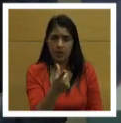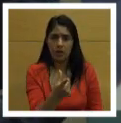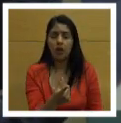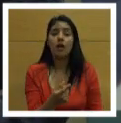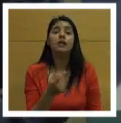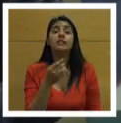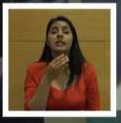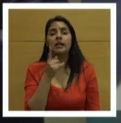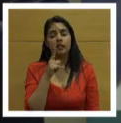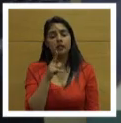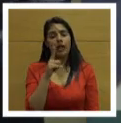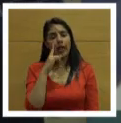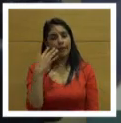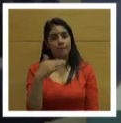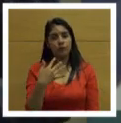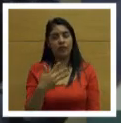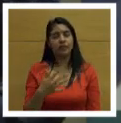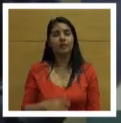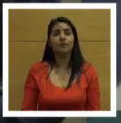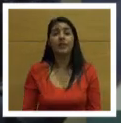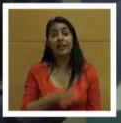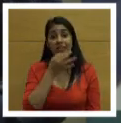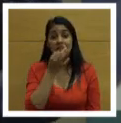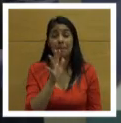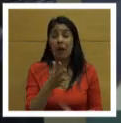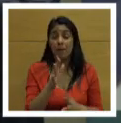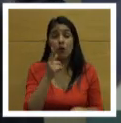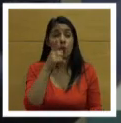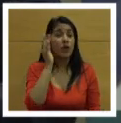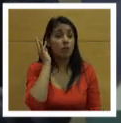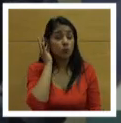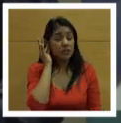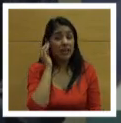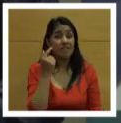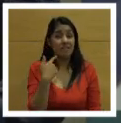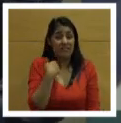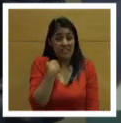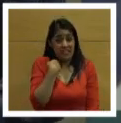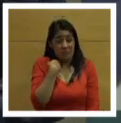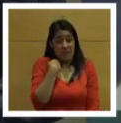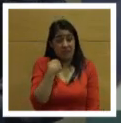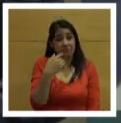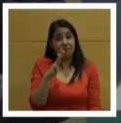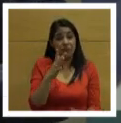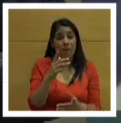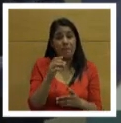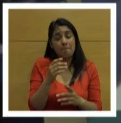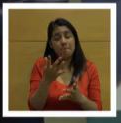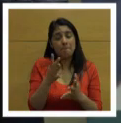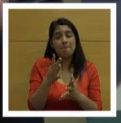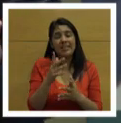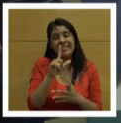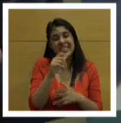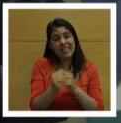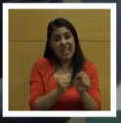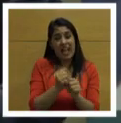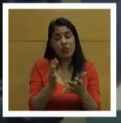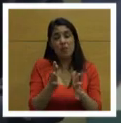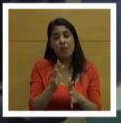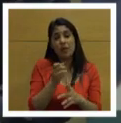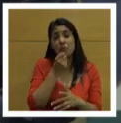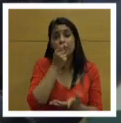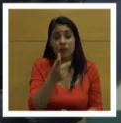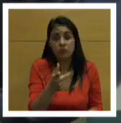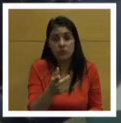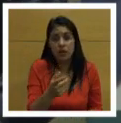se señaló también, ¿cierto?, se demoran 7 años en denunciar a una mujer víctima en promedio en violencia, y entonces cuando una mujer, y